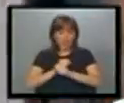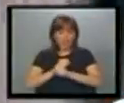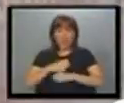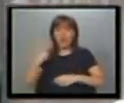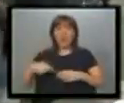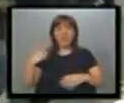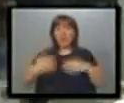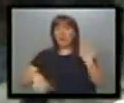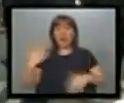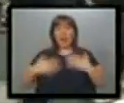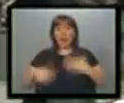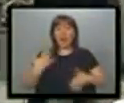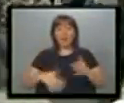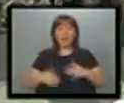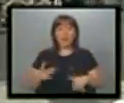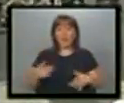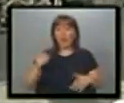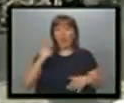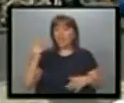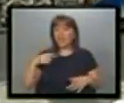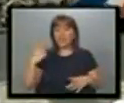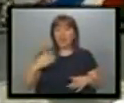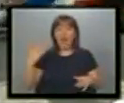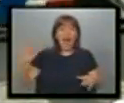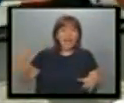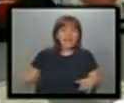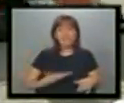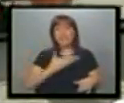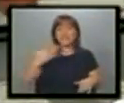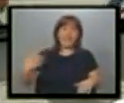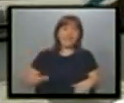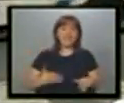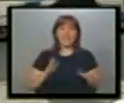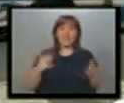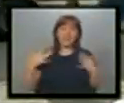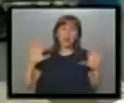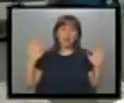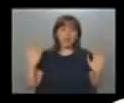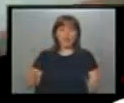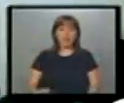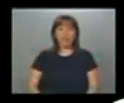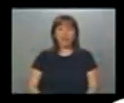de la tragedia, una bomba de tiempo en nuestras calles.